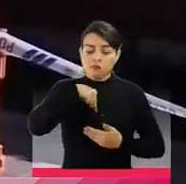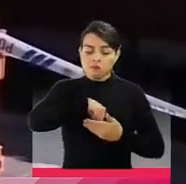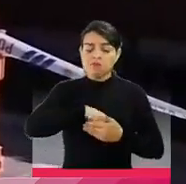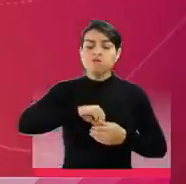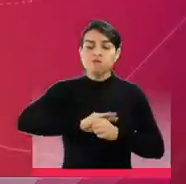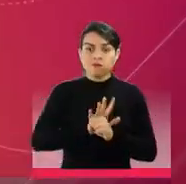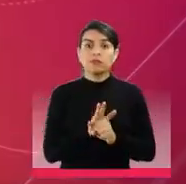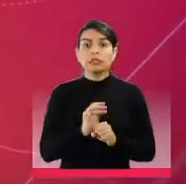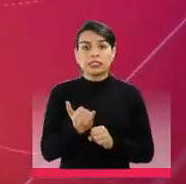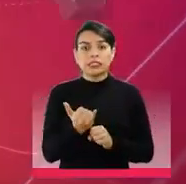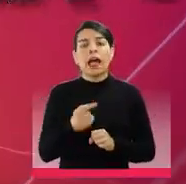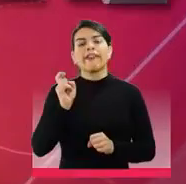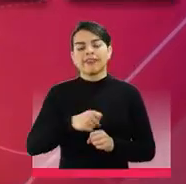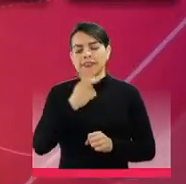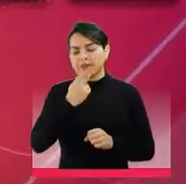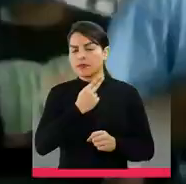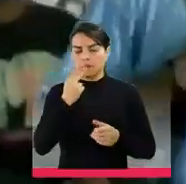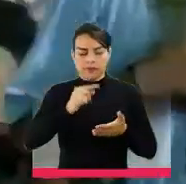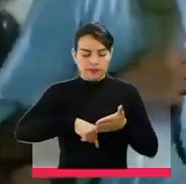la cuarentena.